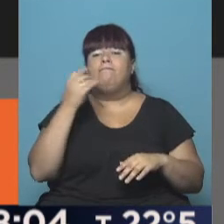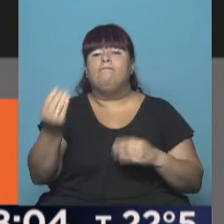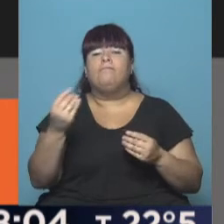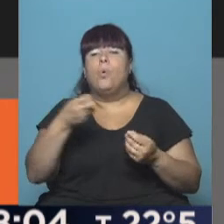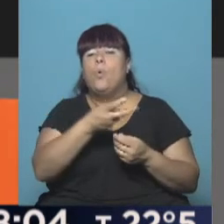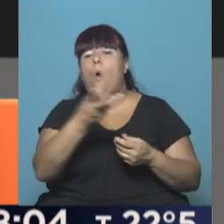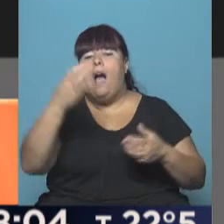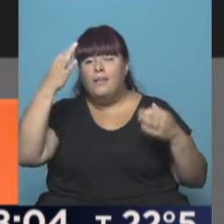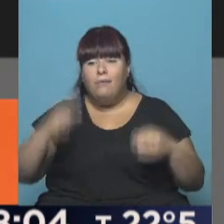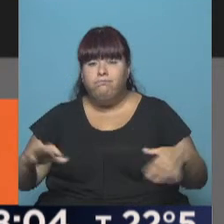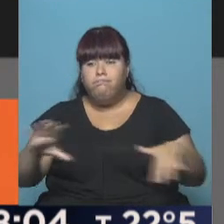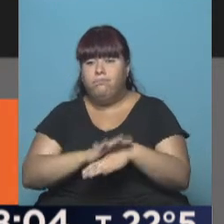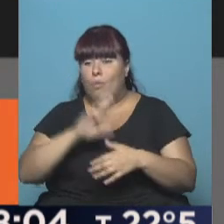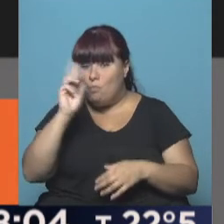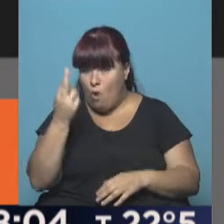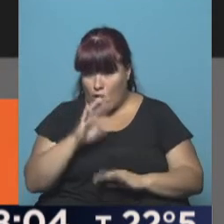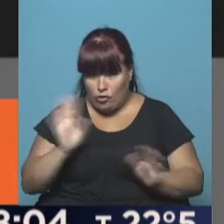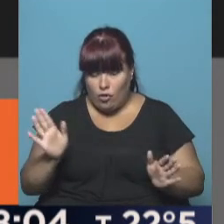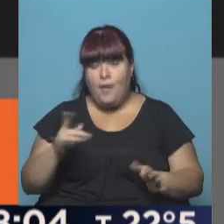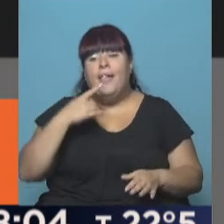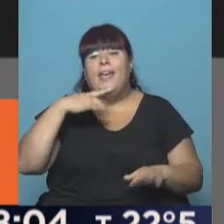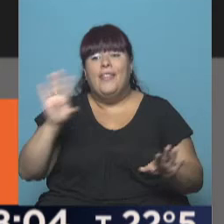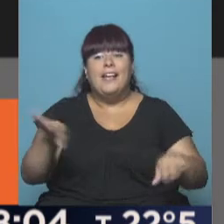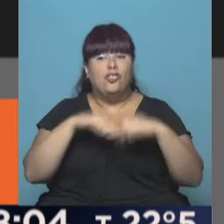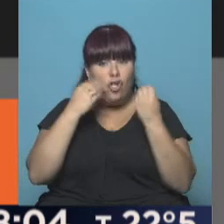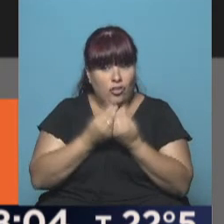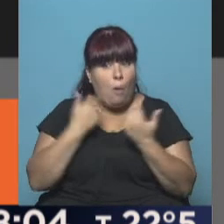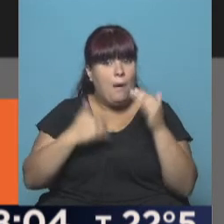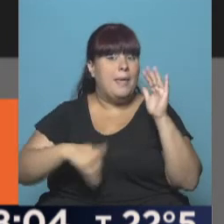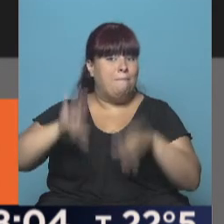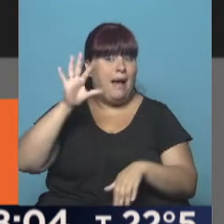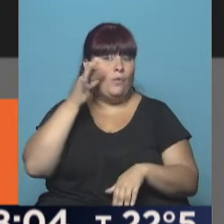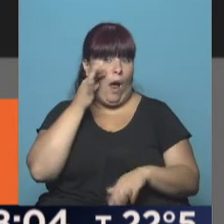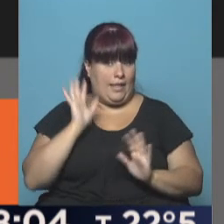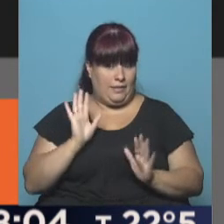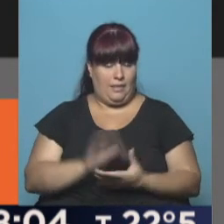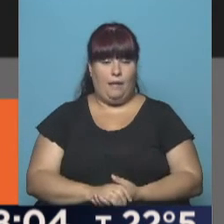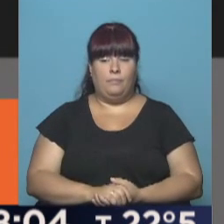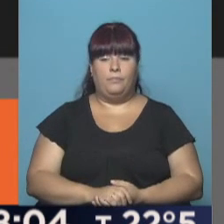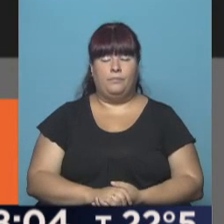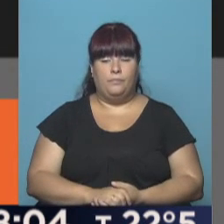cuántas serán las víctimas fatales. Dicen que el número podría ascender a 40.